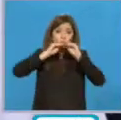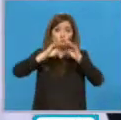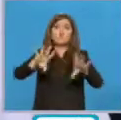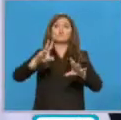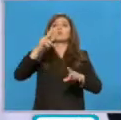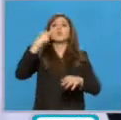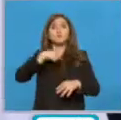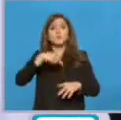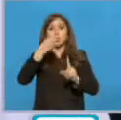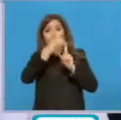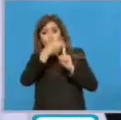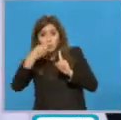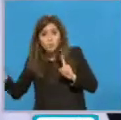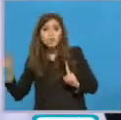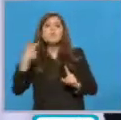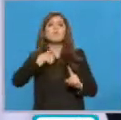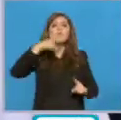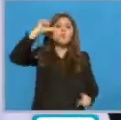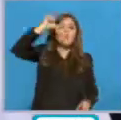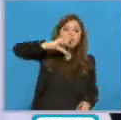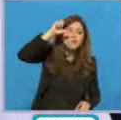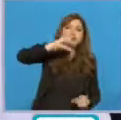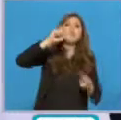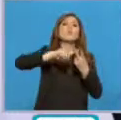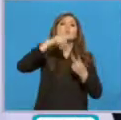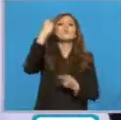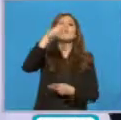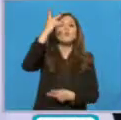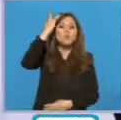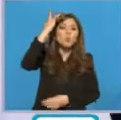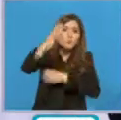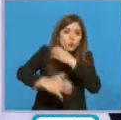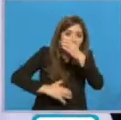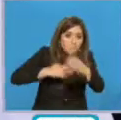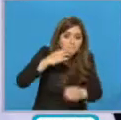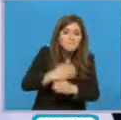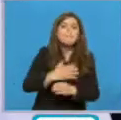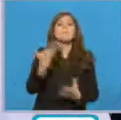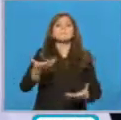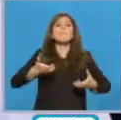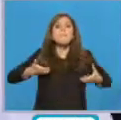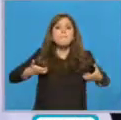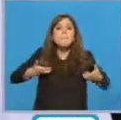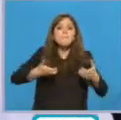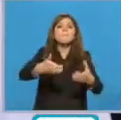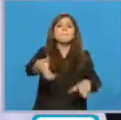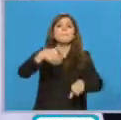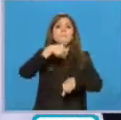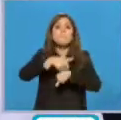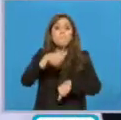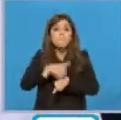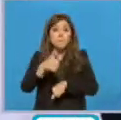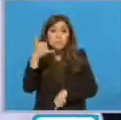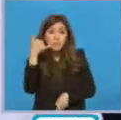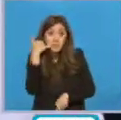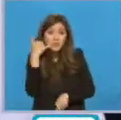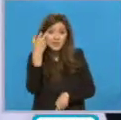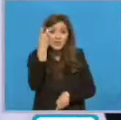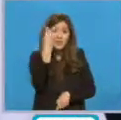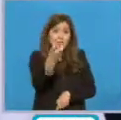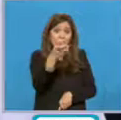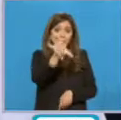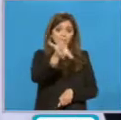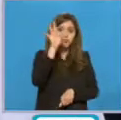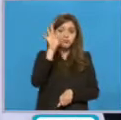subiendo fotografías, fechas de cumpleaños, direcciones, por ejemplo, números telefónicos. Y esos son los datos básicos